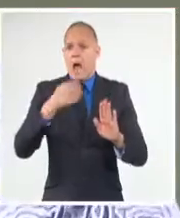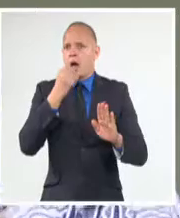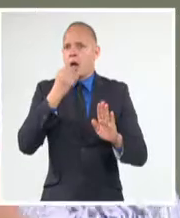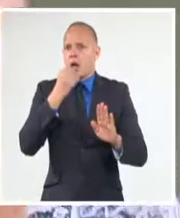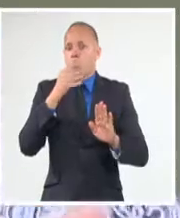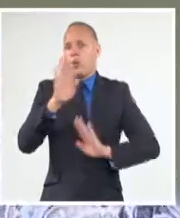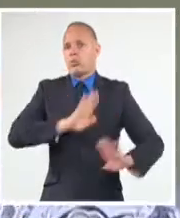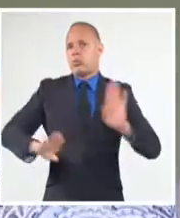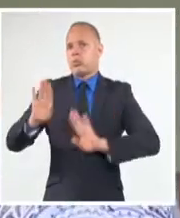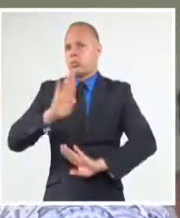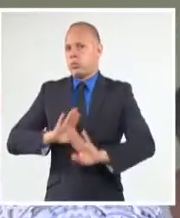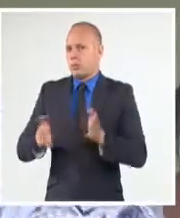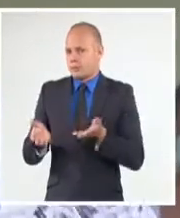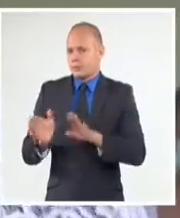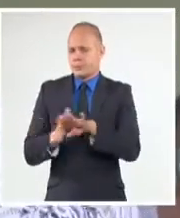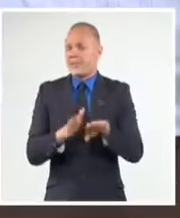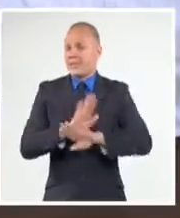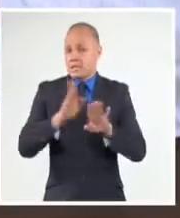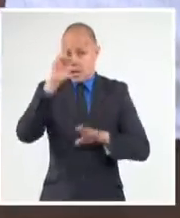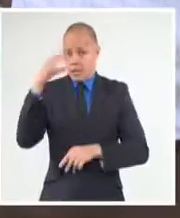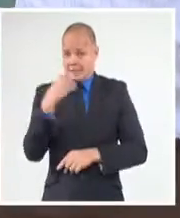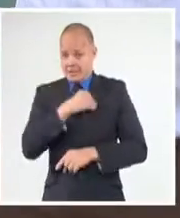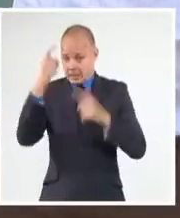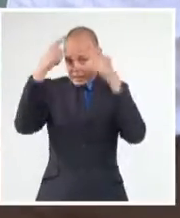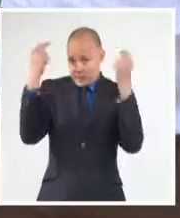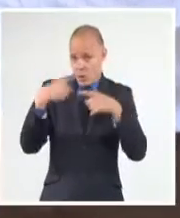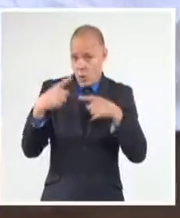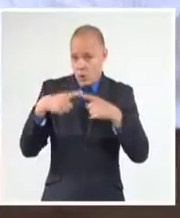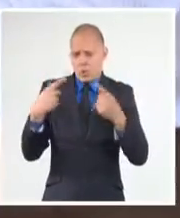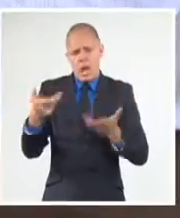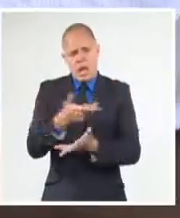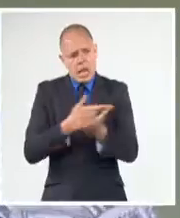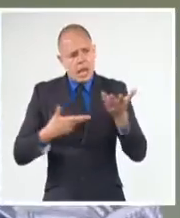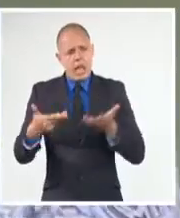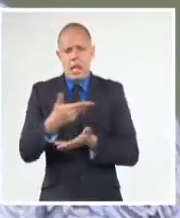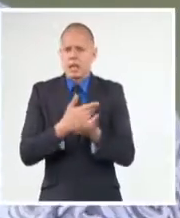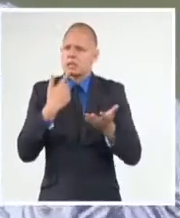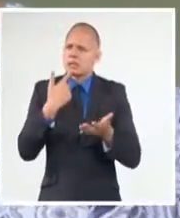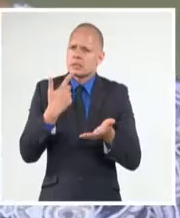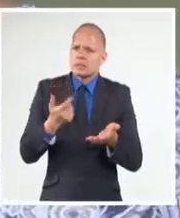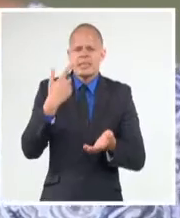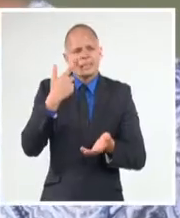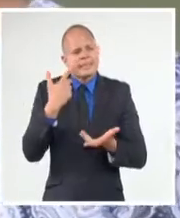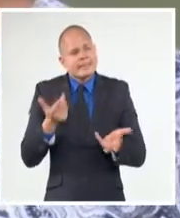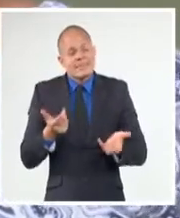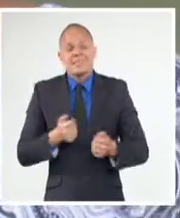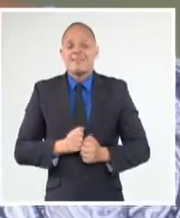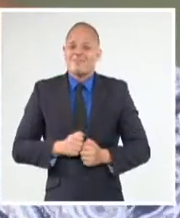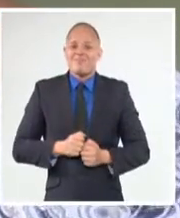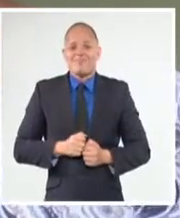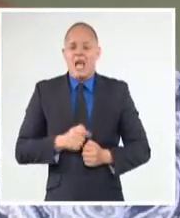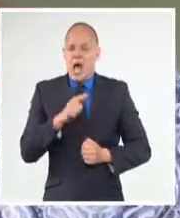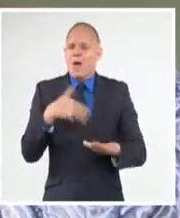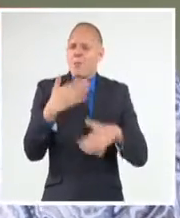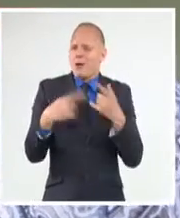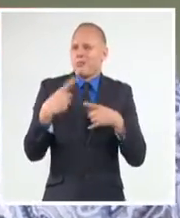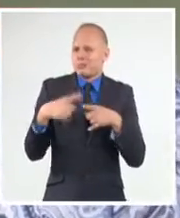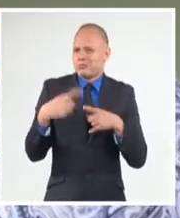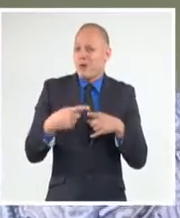En el intercambio con el personal sanitario y los cuetenses, la viceprimera ministra constató que persisten problemas objetivos con